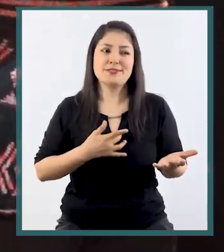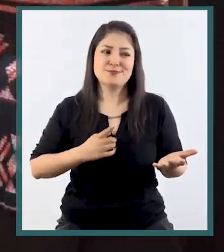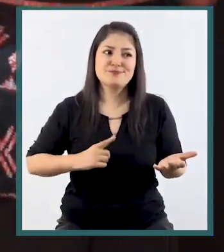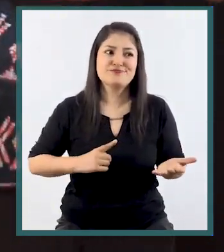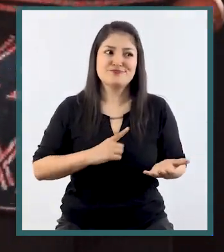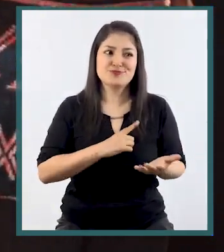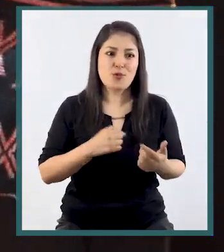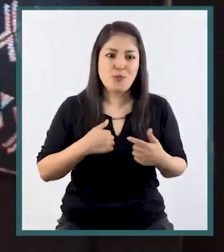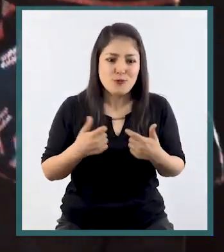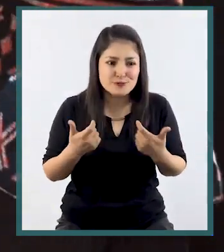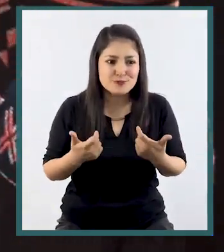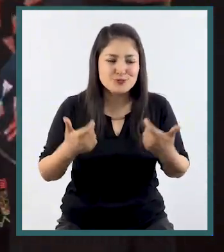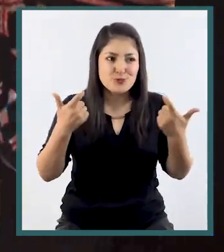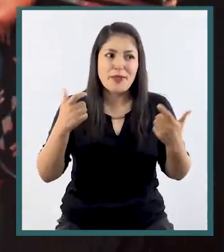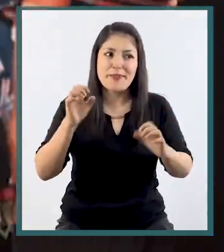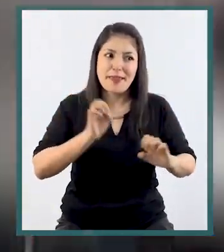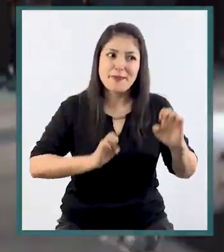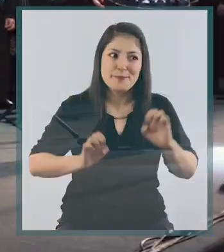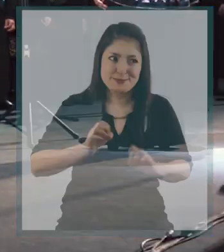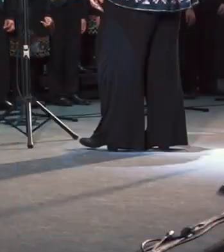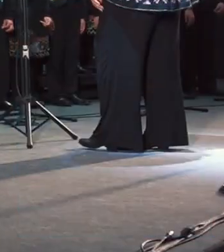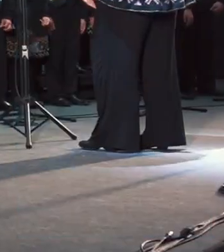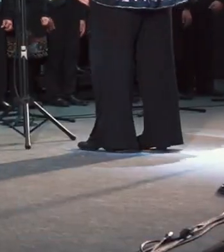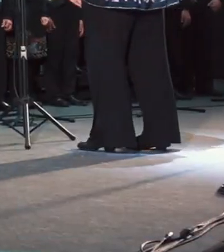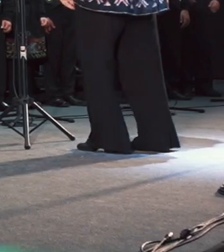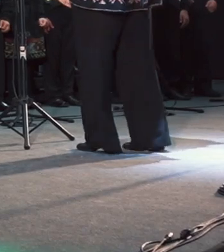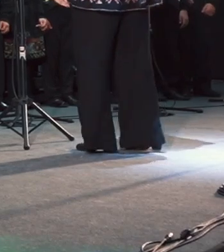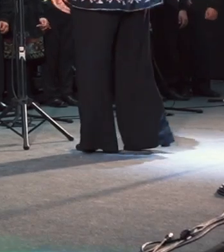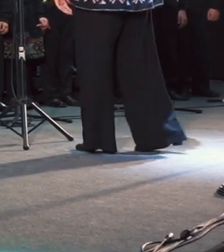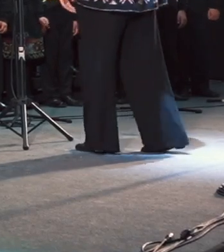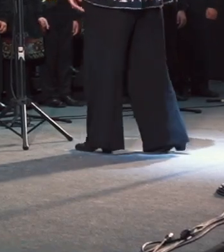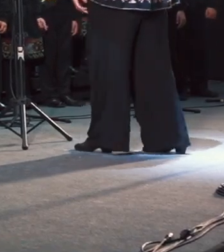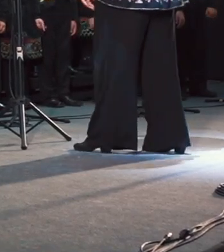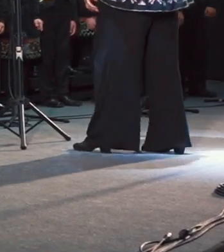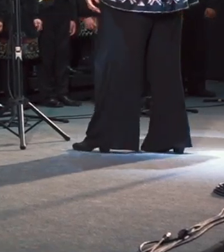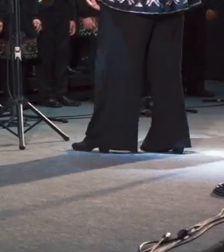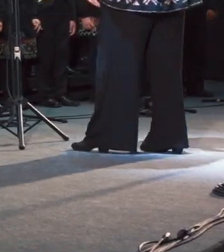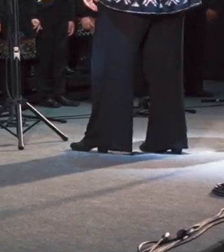afortunada, emocionada también.